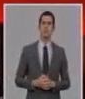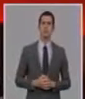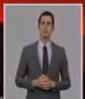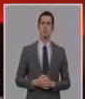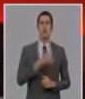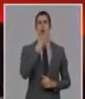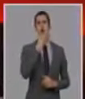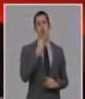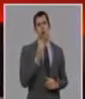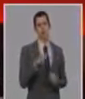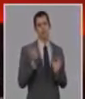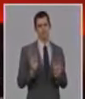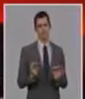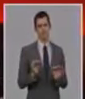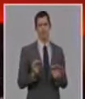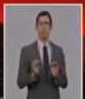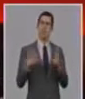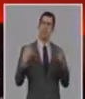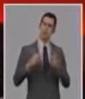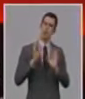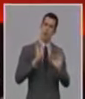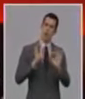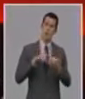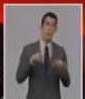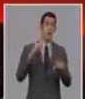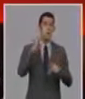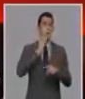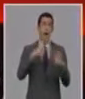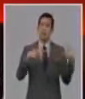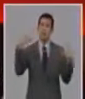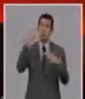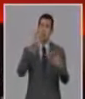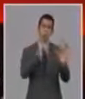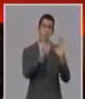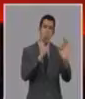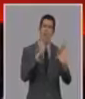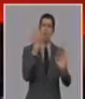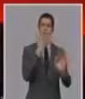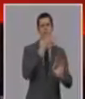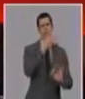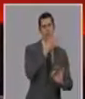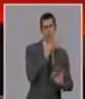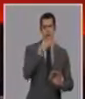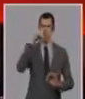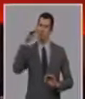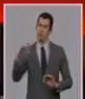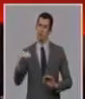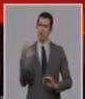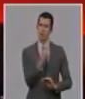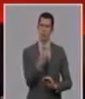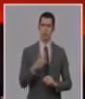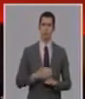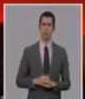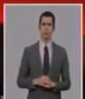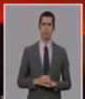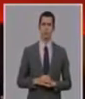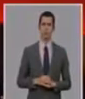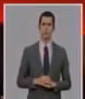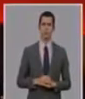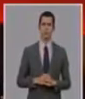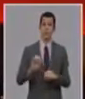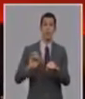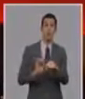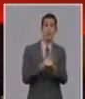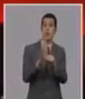como bien decíamos, la respuesta a la enfermedad es una respuesta inmunoinflamatoria. Y aún teniendo una menor edad y